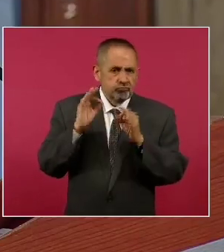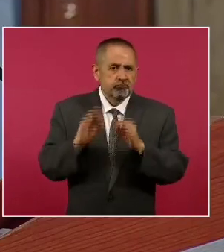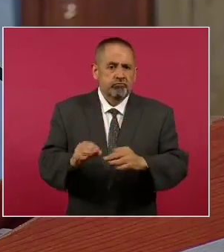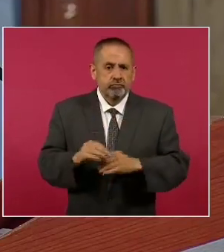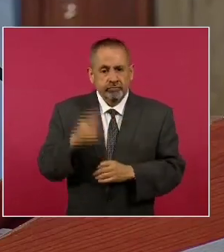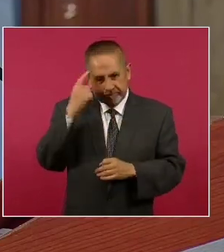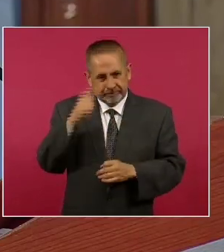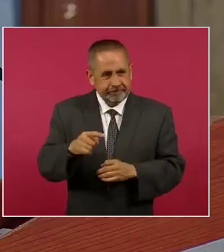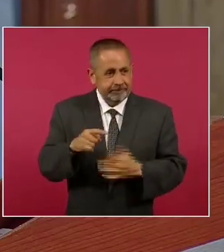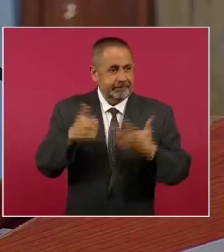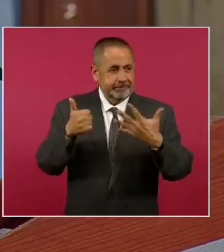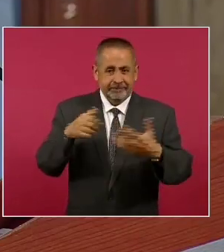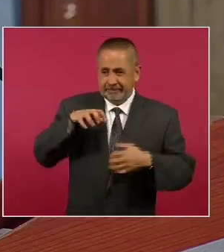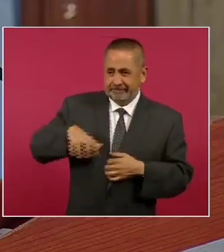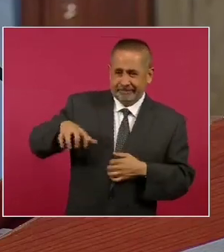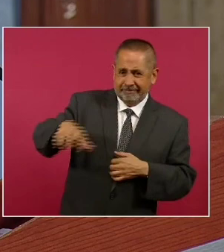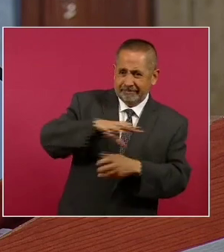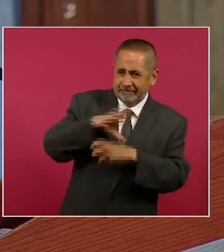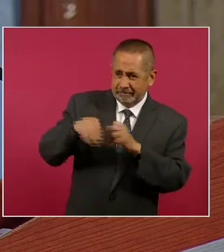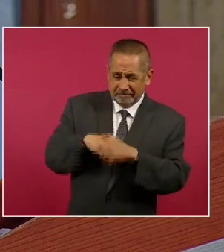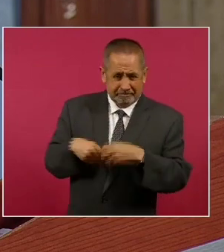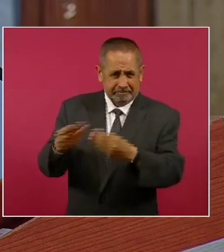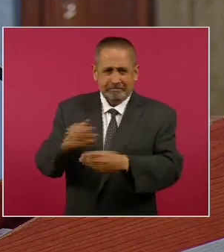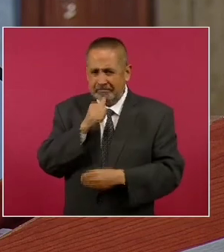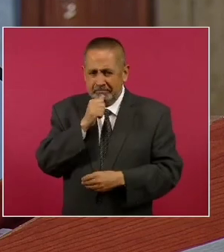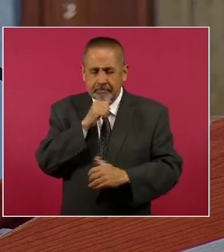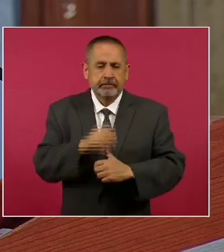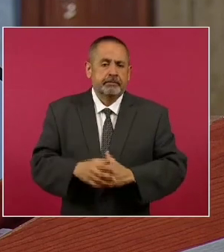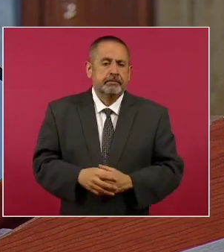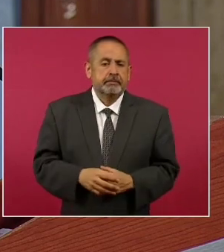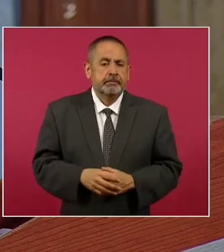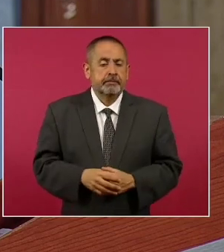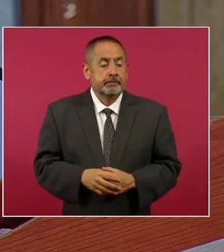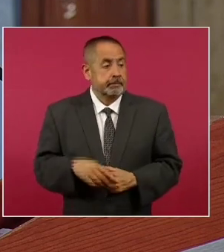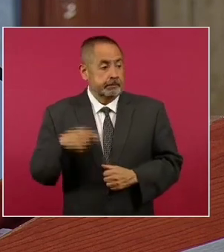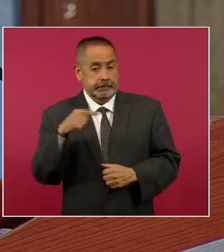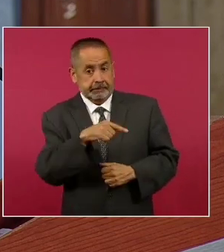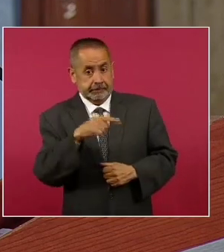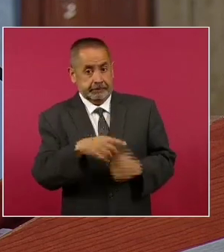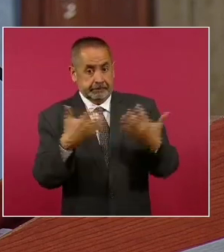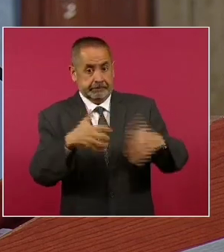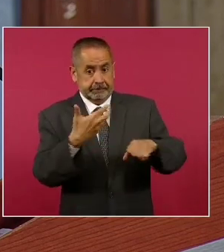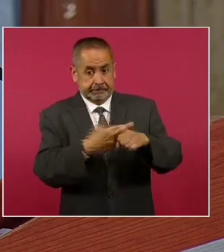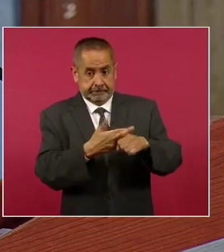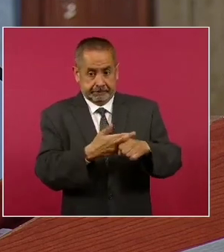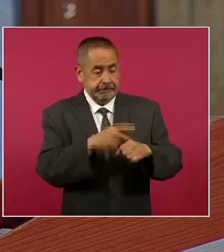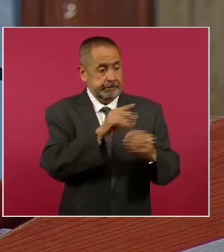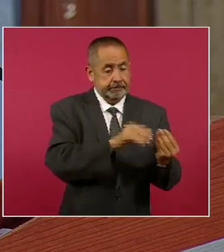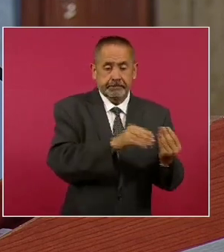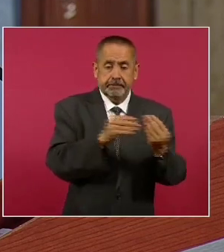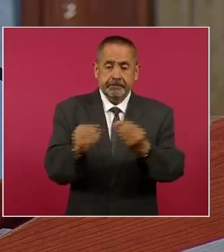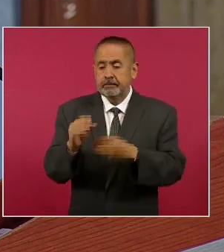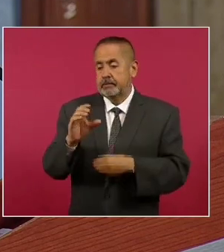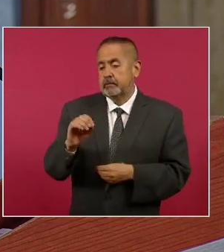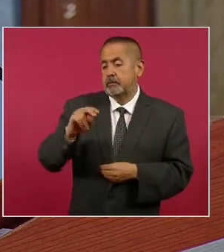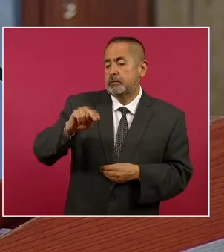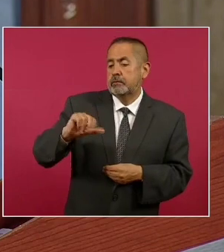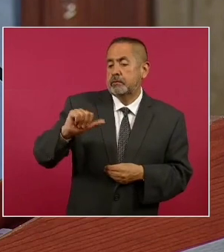llegar a los 6 tanques de entrega. La empresa proporcionará a la Comisión de